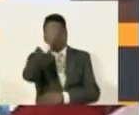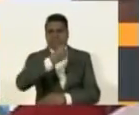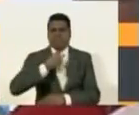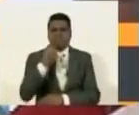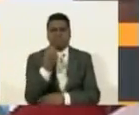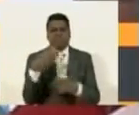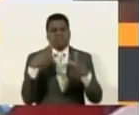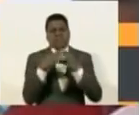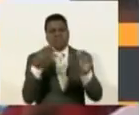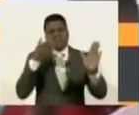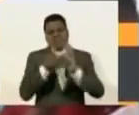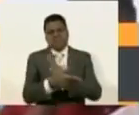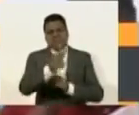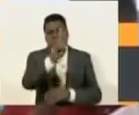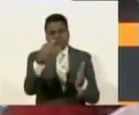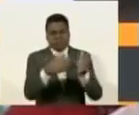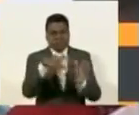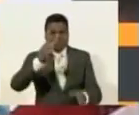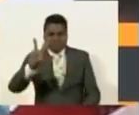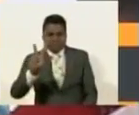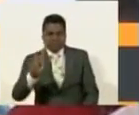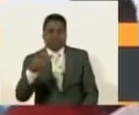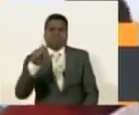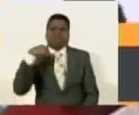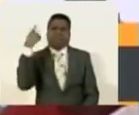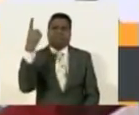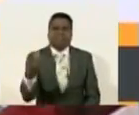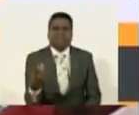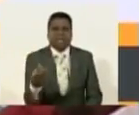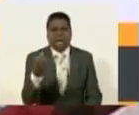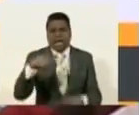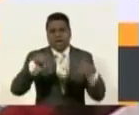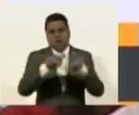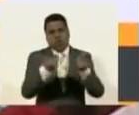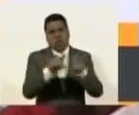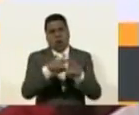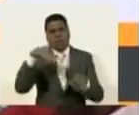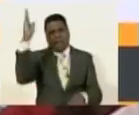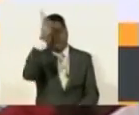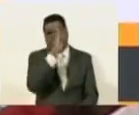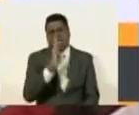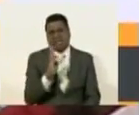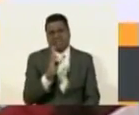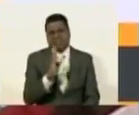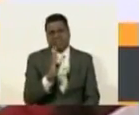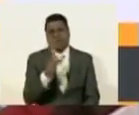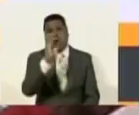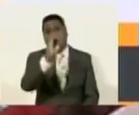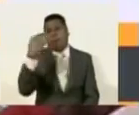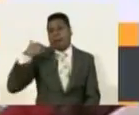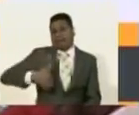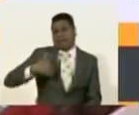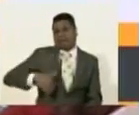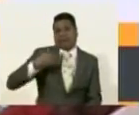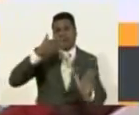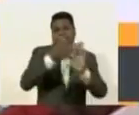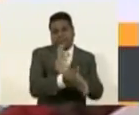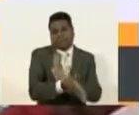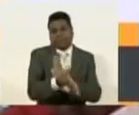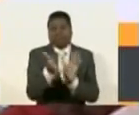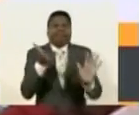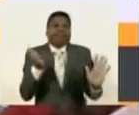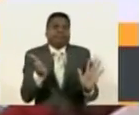que pasó aquí en el 2002 y venga un Macri mañana a hacer lo que le dé la gana, a privatizar las empresas, a hacer